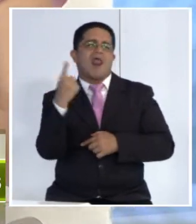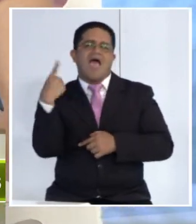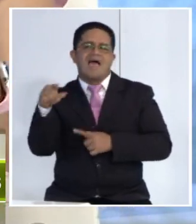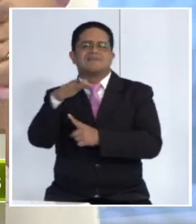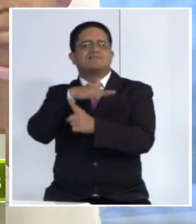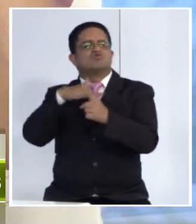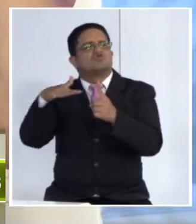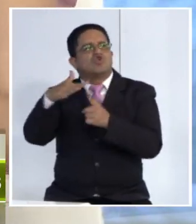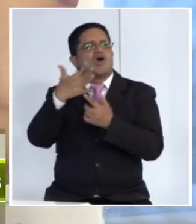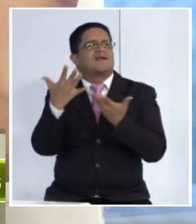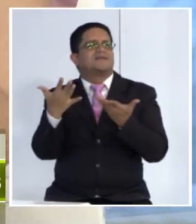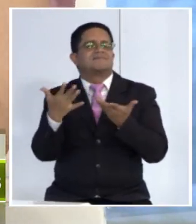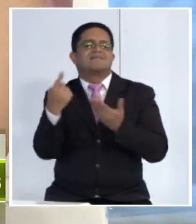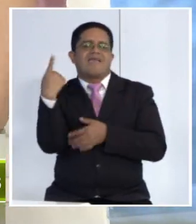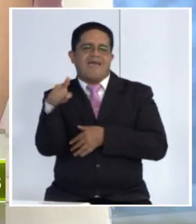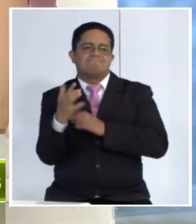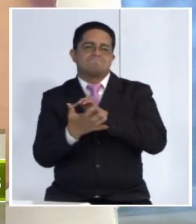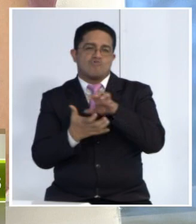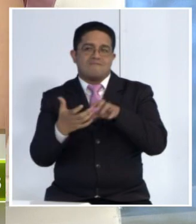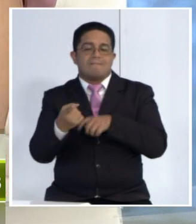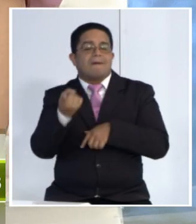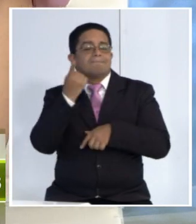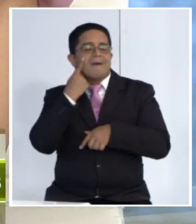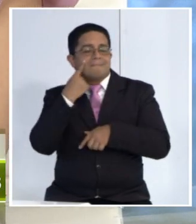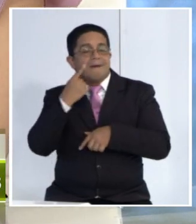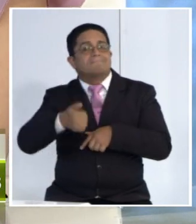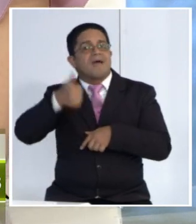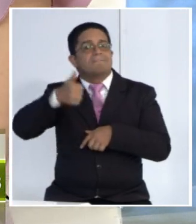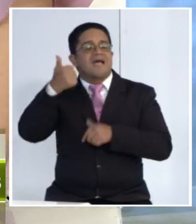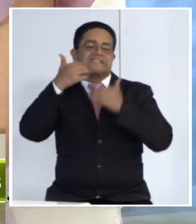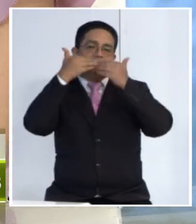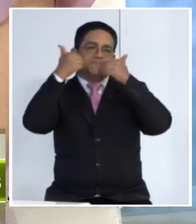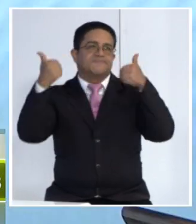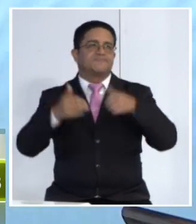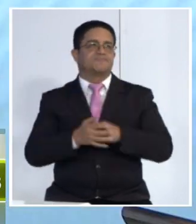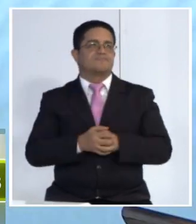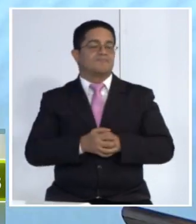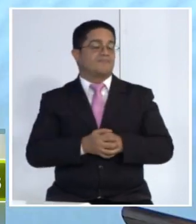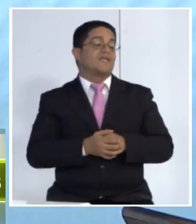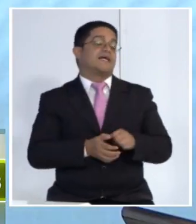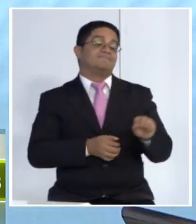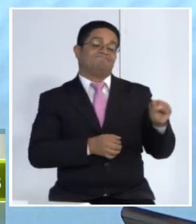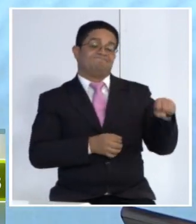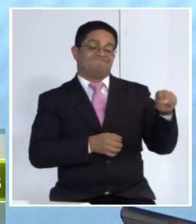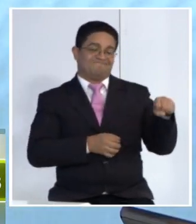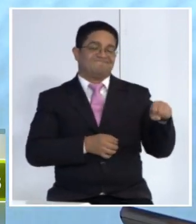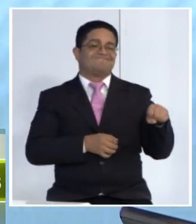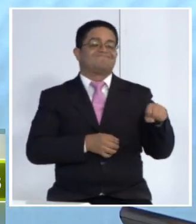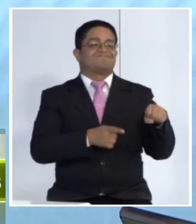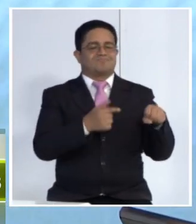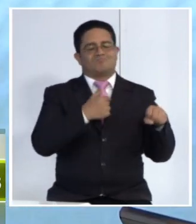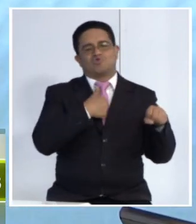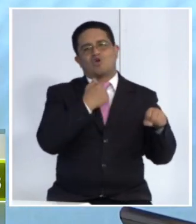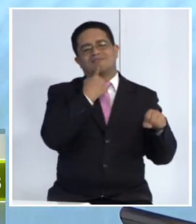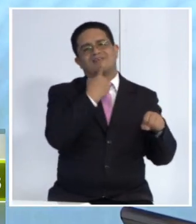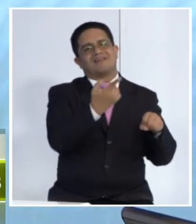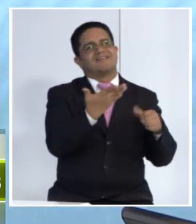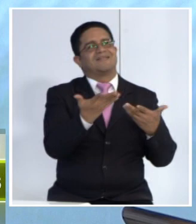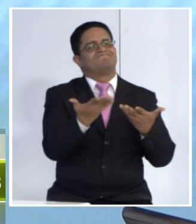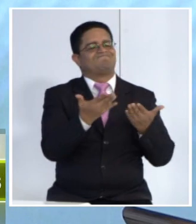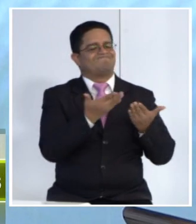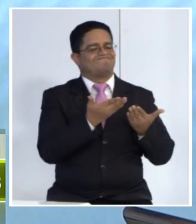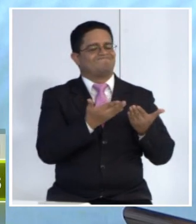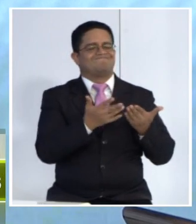más específicas en donde se presentan más casos de labio paladar Tal hendido. cual. Mira, Daniela, yo diría dentro de los